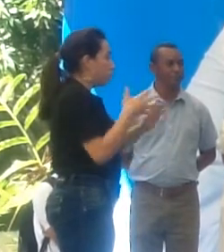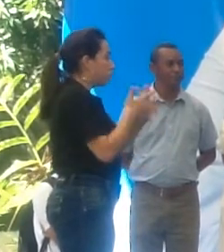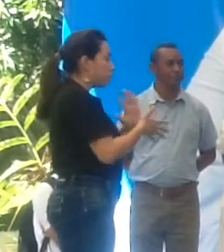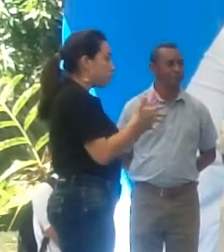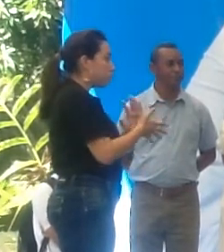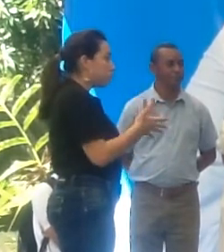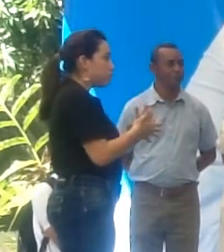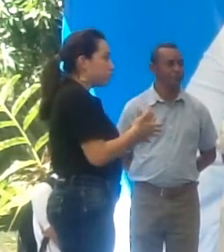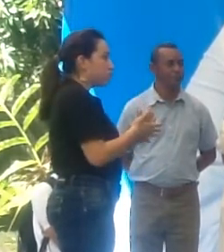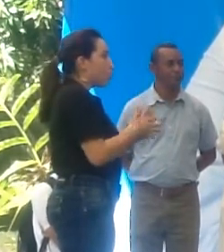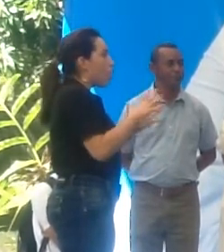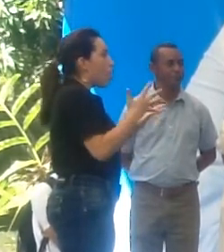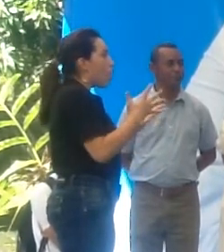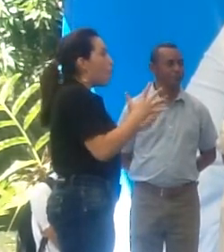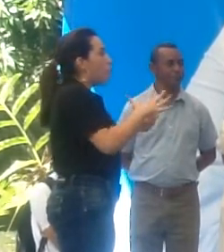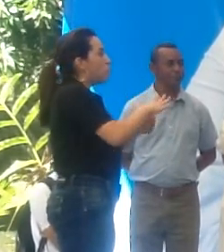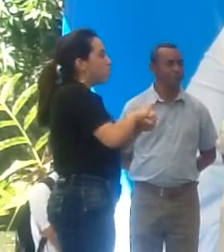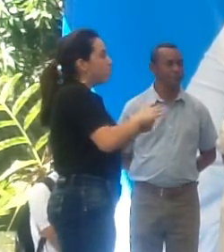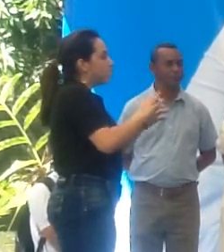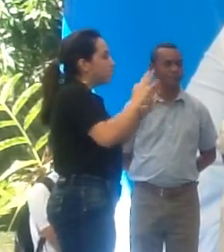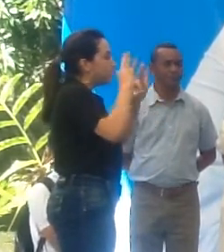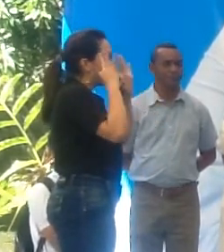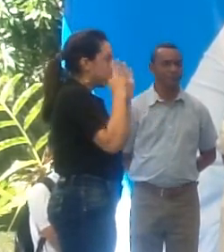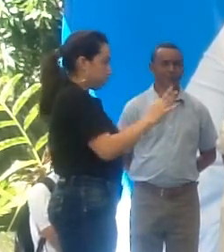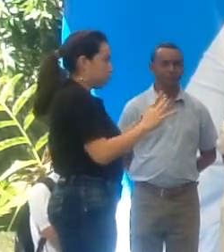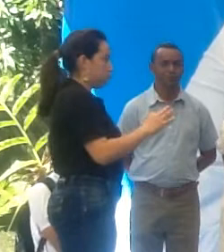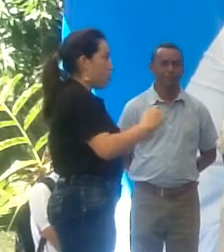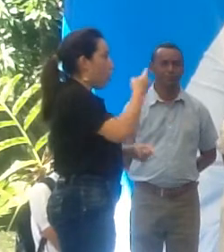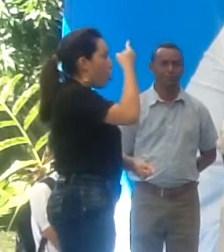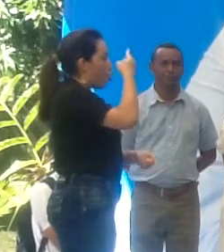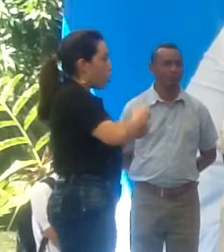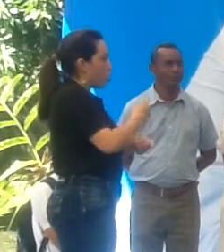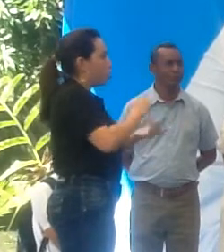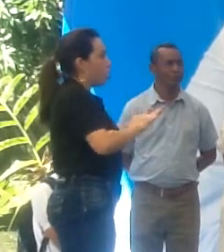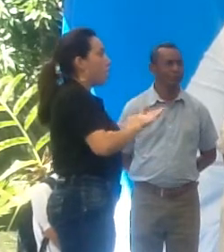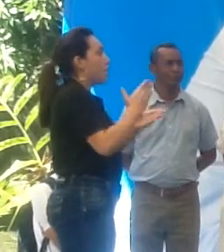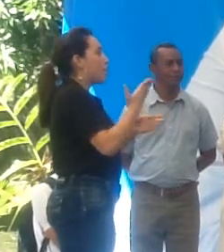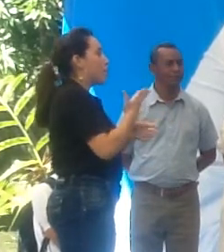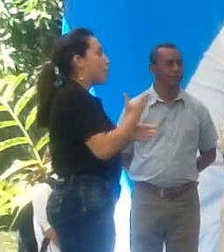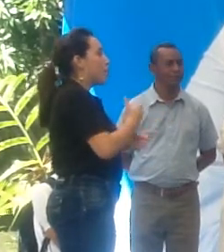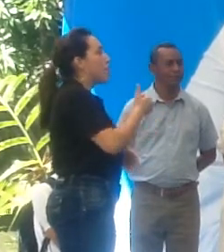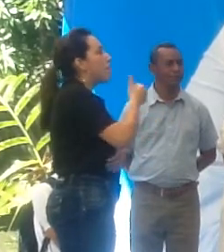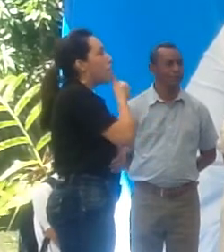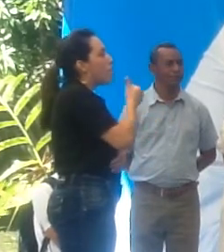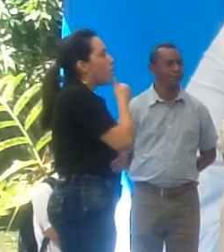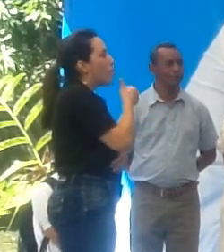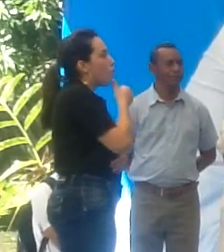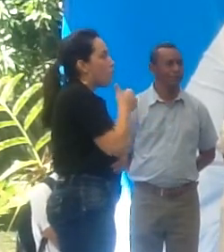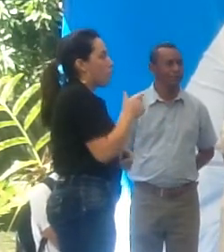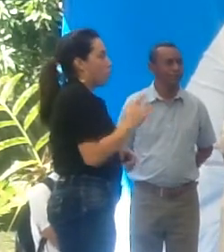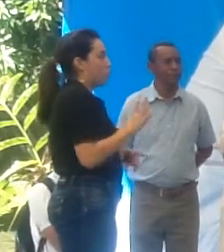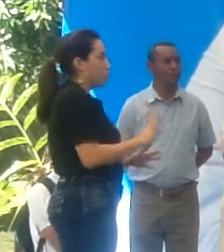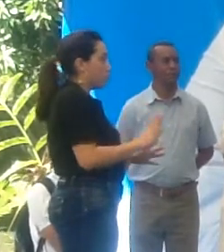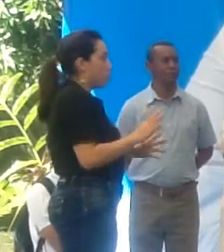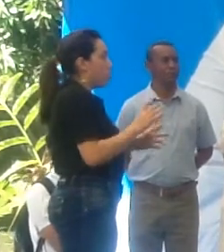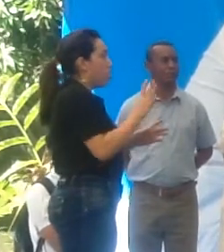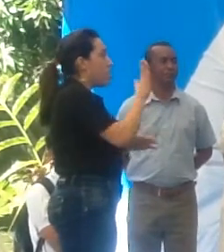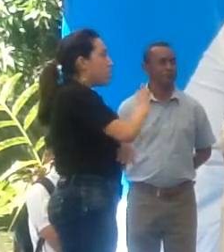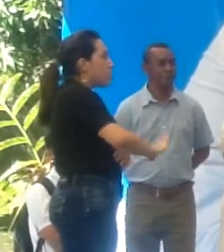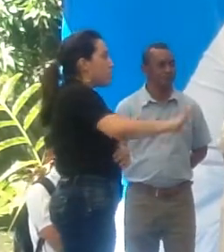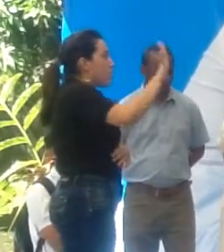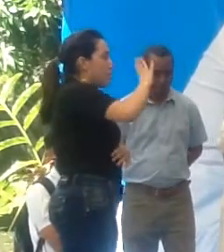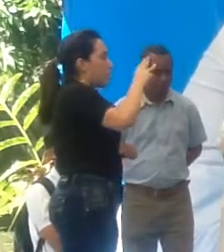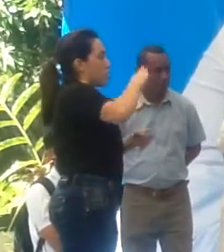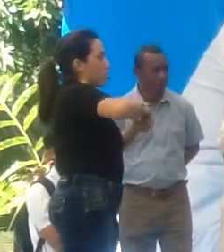la fuente adecuada y correcta para resolver el problema de agua de la ciudad y de los municipios del departamento del